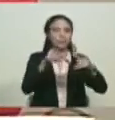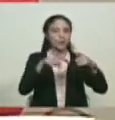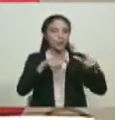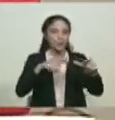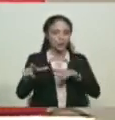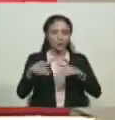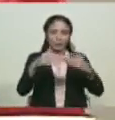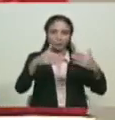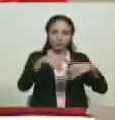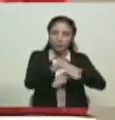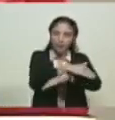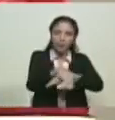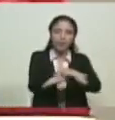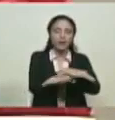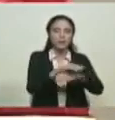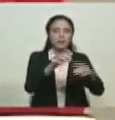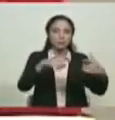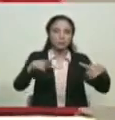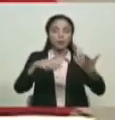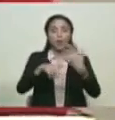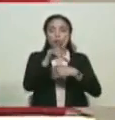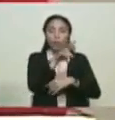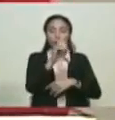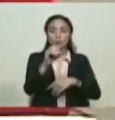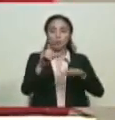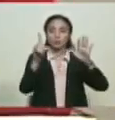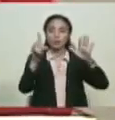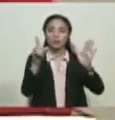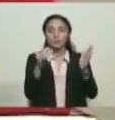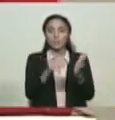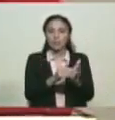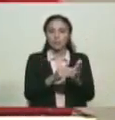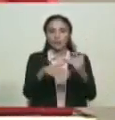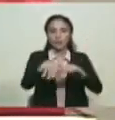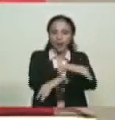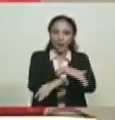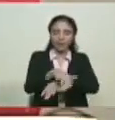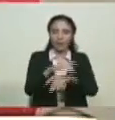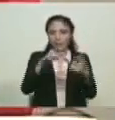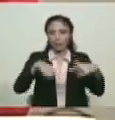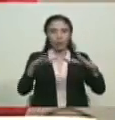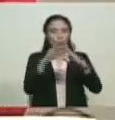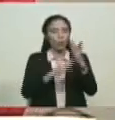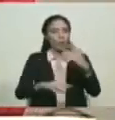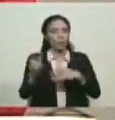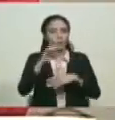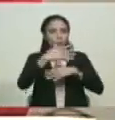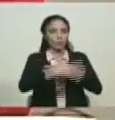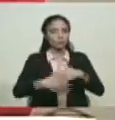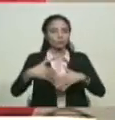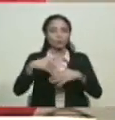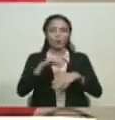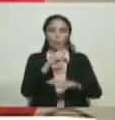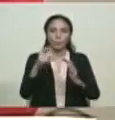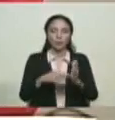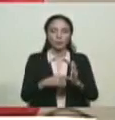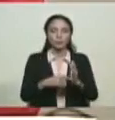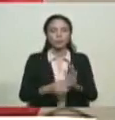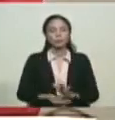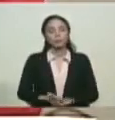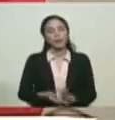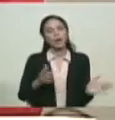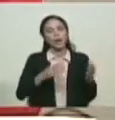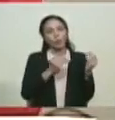venezuela calles 206 mil calles en toda venezuela y ahí va la estructura de